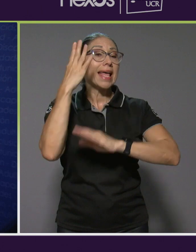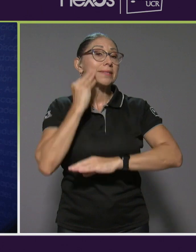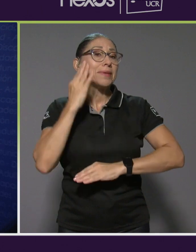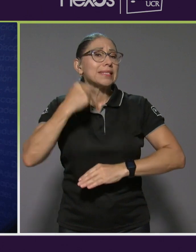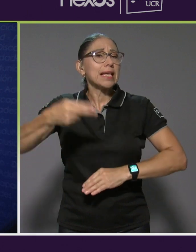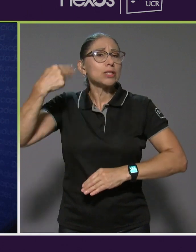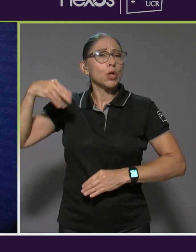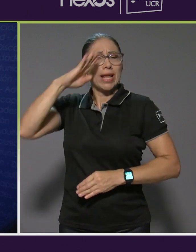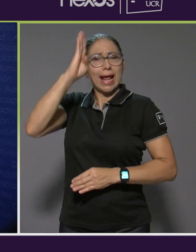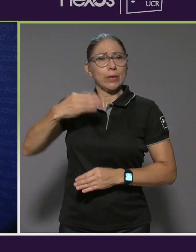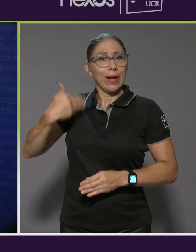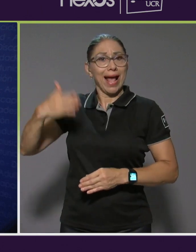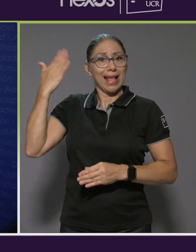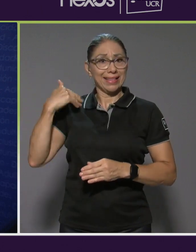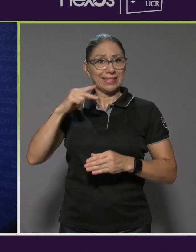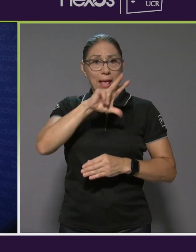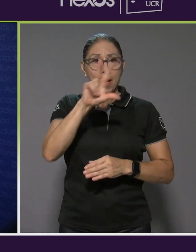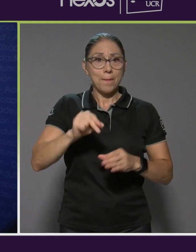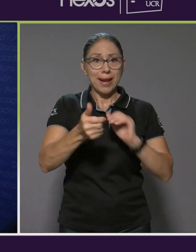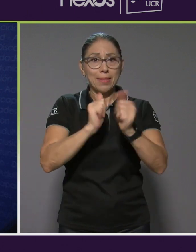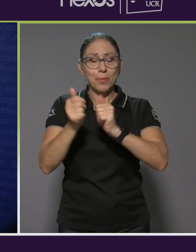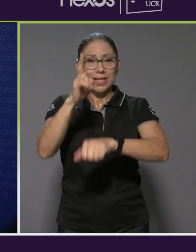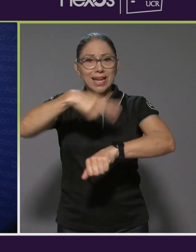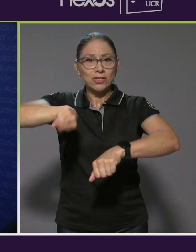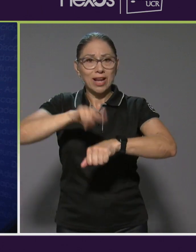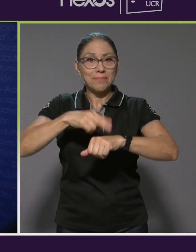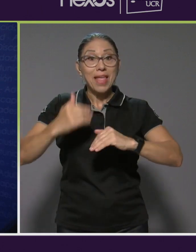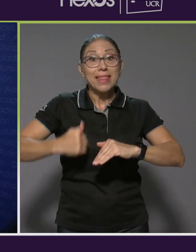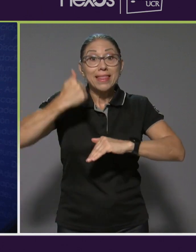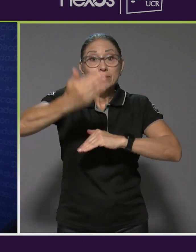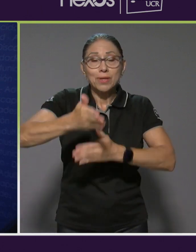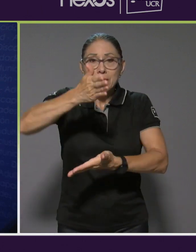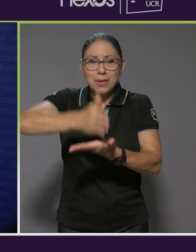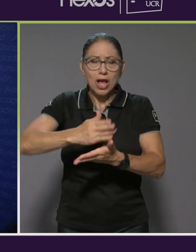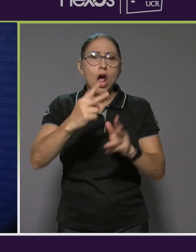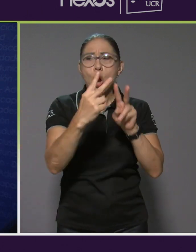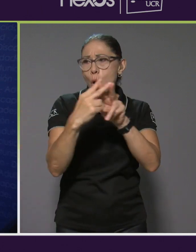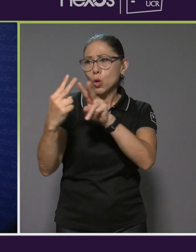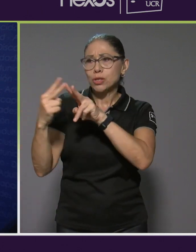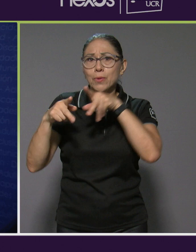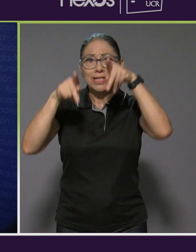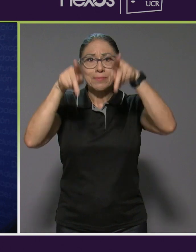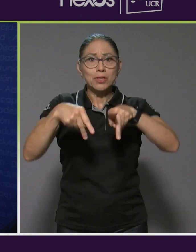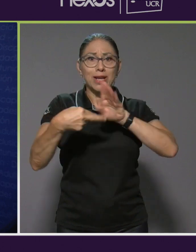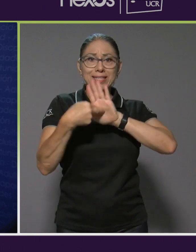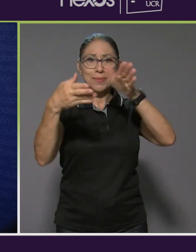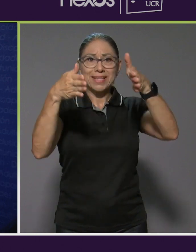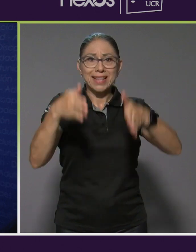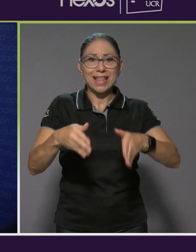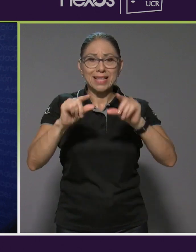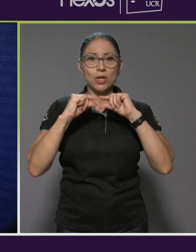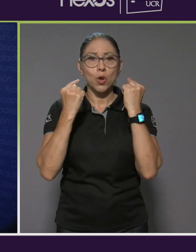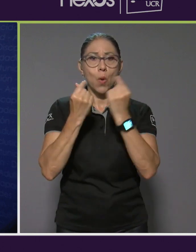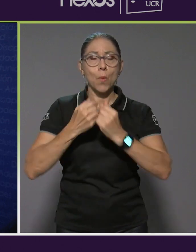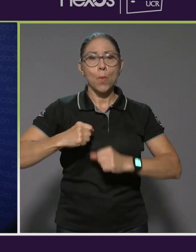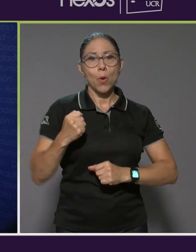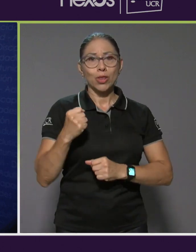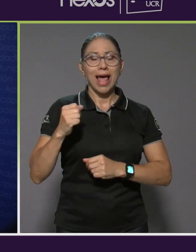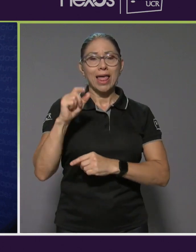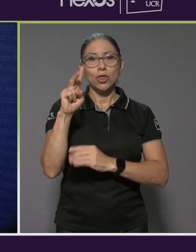nacional. Por eso, al volver de esta pausa, conocemos a las y los protagonistas de nuestra delegación en Bogotá 2023.